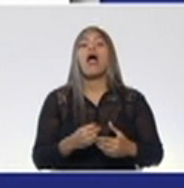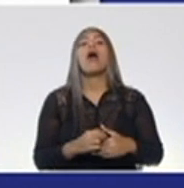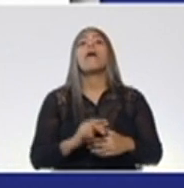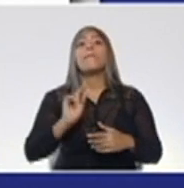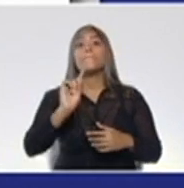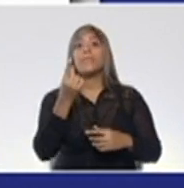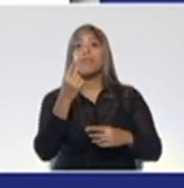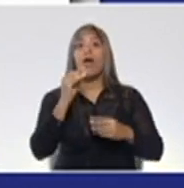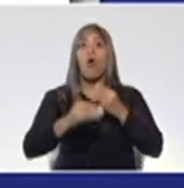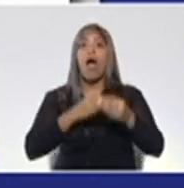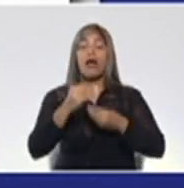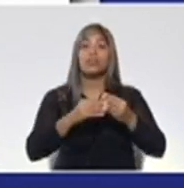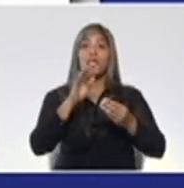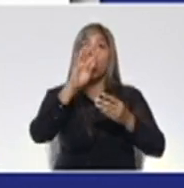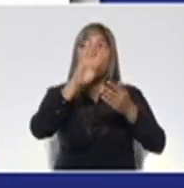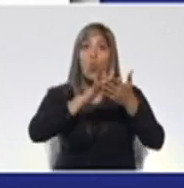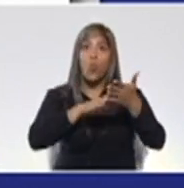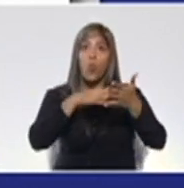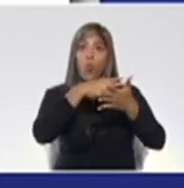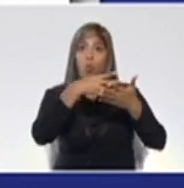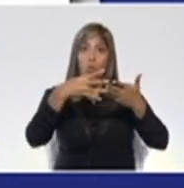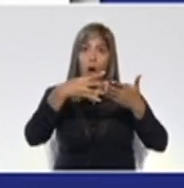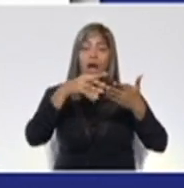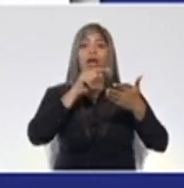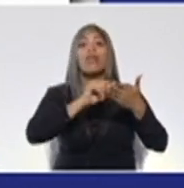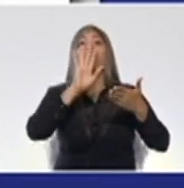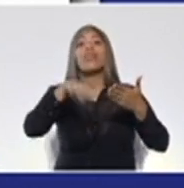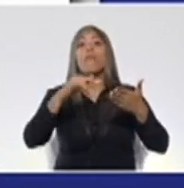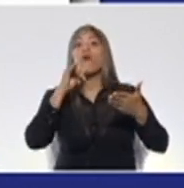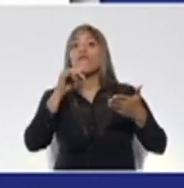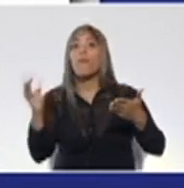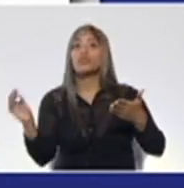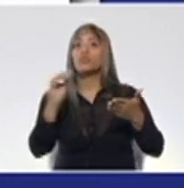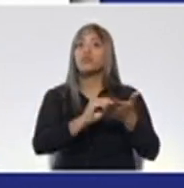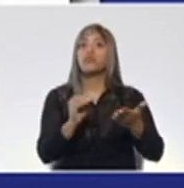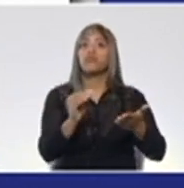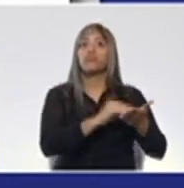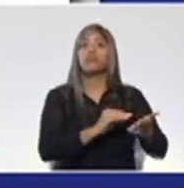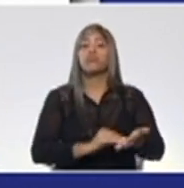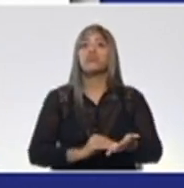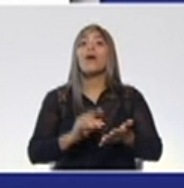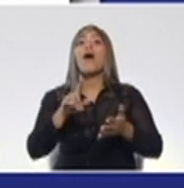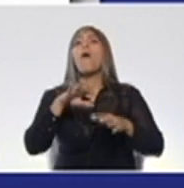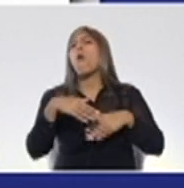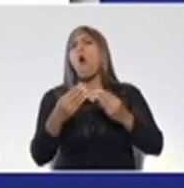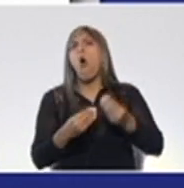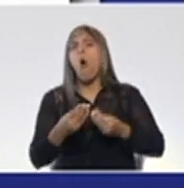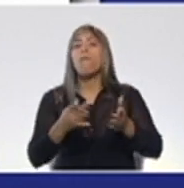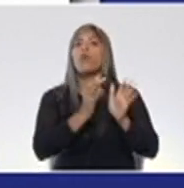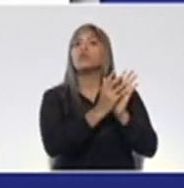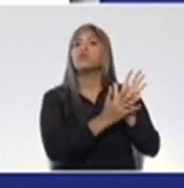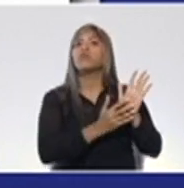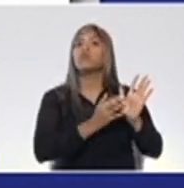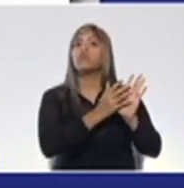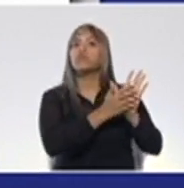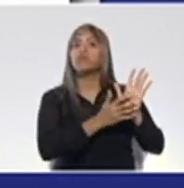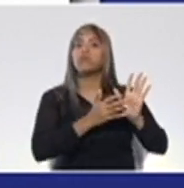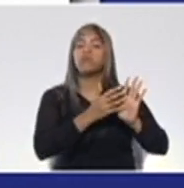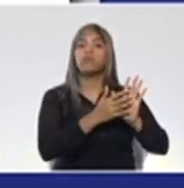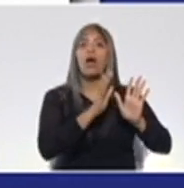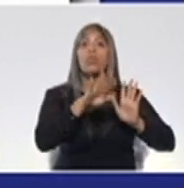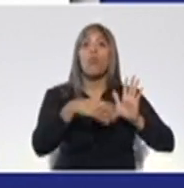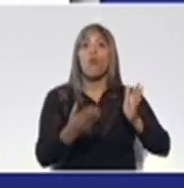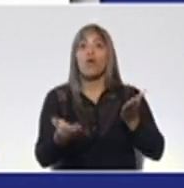primero hacer el cuadro y luego llevar toda la información en el código Braille y juntarlo a el